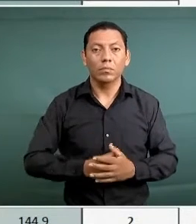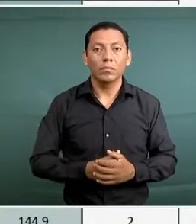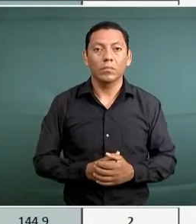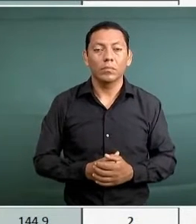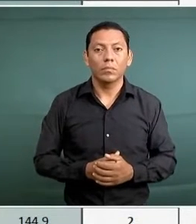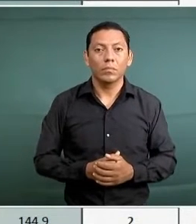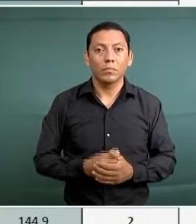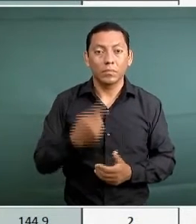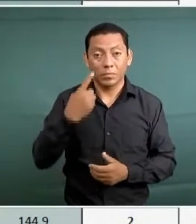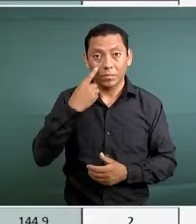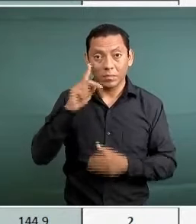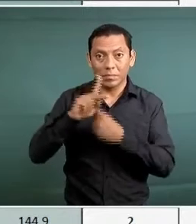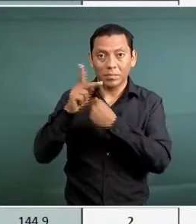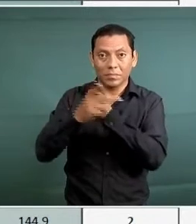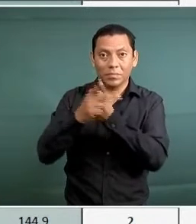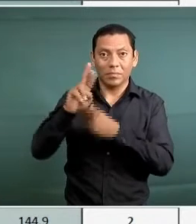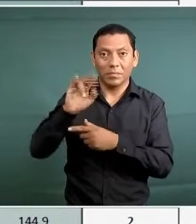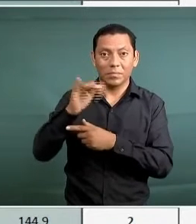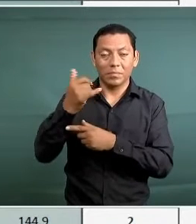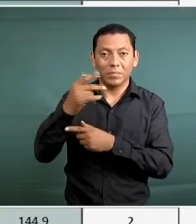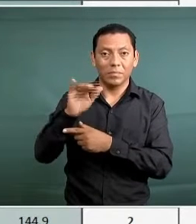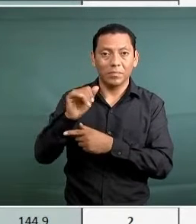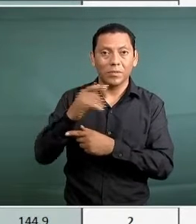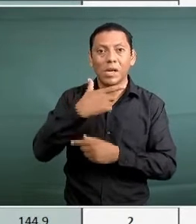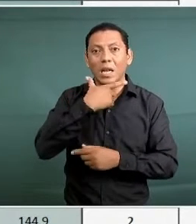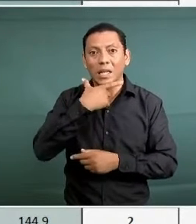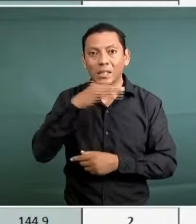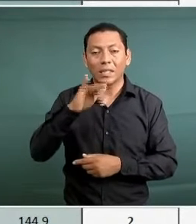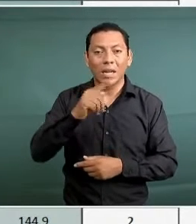Reino Unido Inglaterra